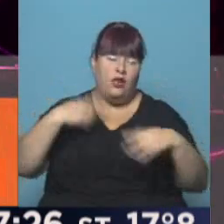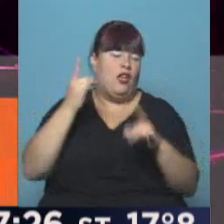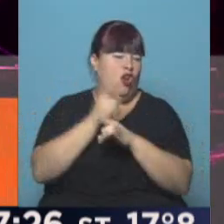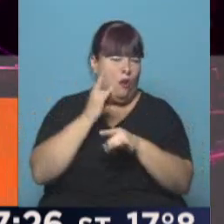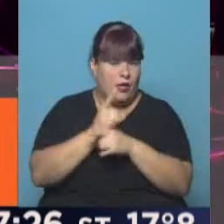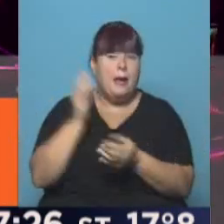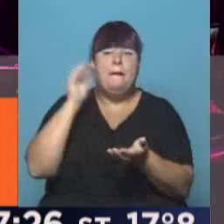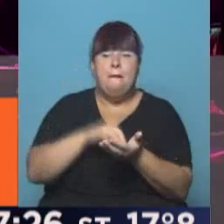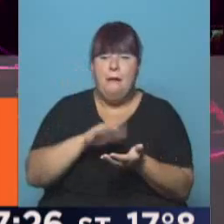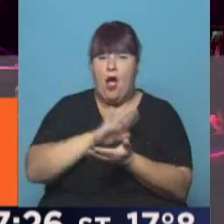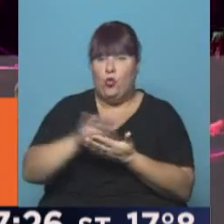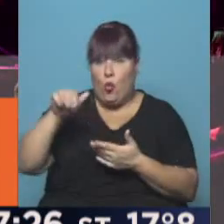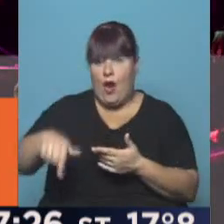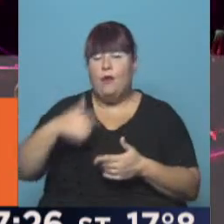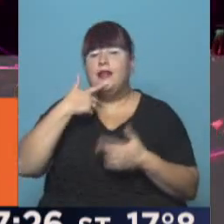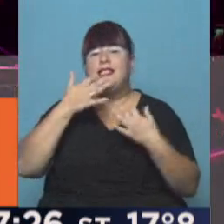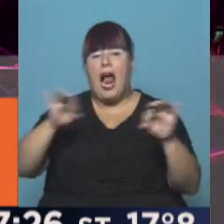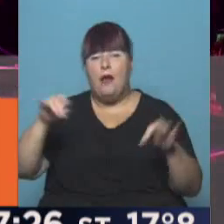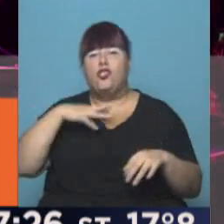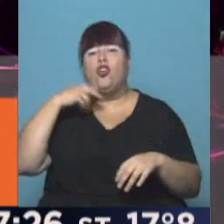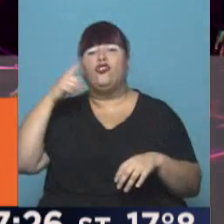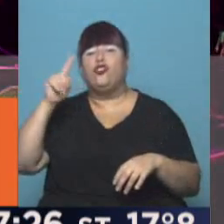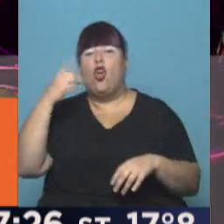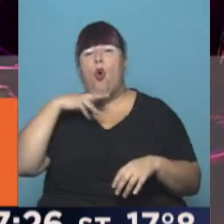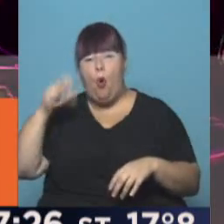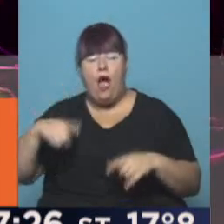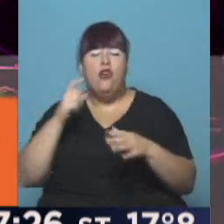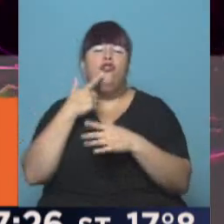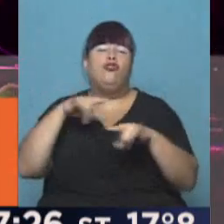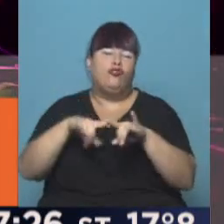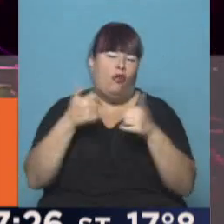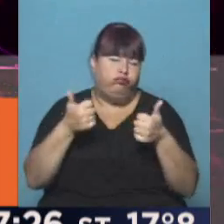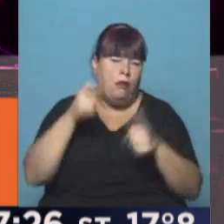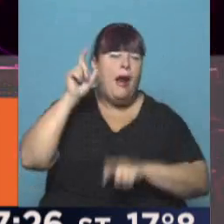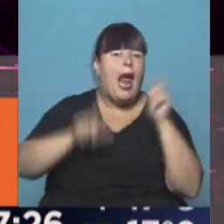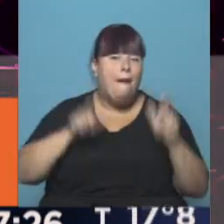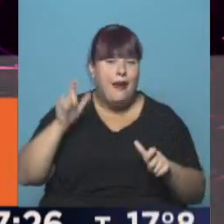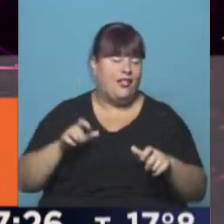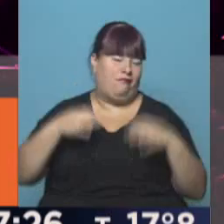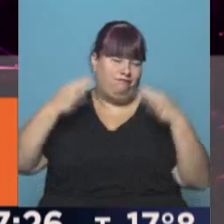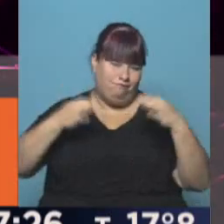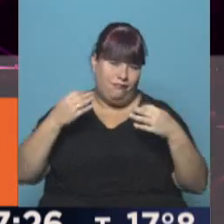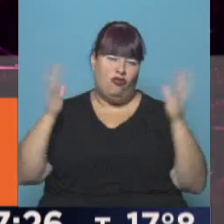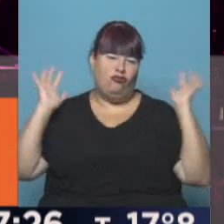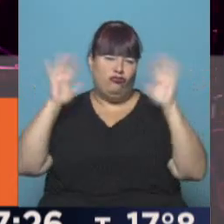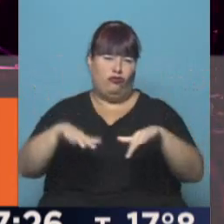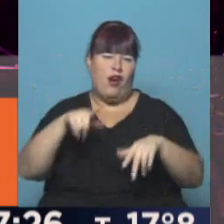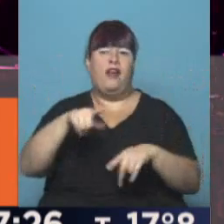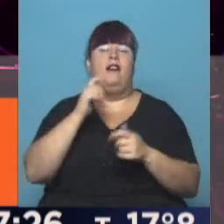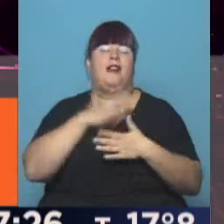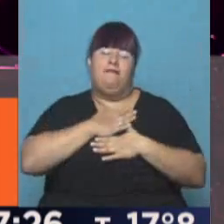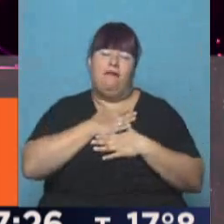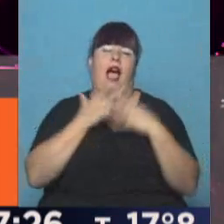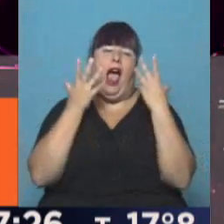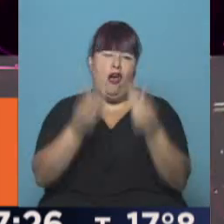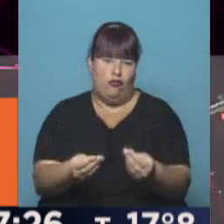siempre, más las de La Salvación de Solo y Juan. Realmente un show de primera para gente que de primera convocados allí fueron con el corazón